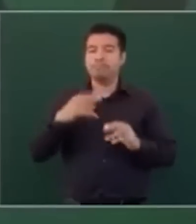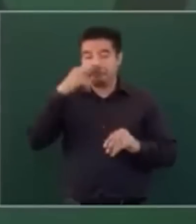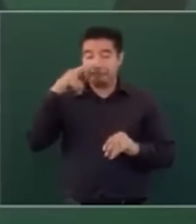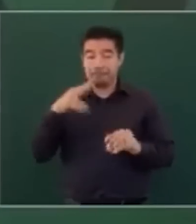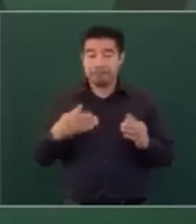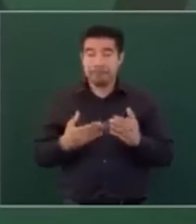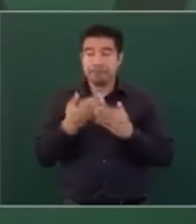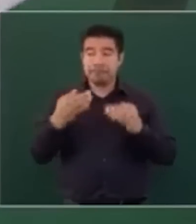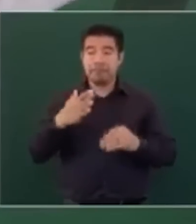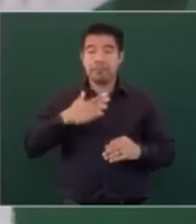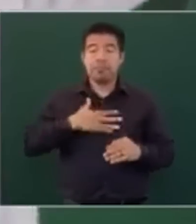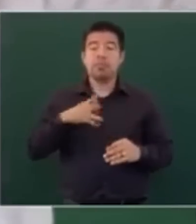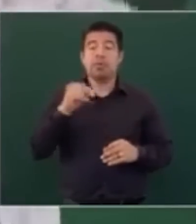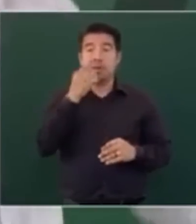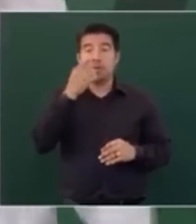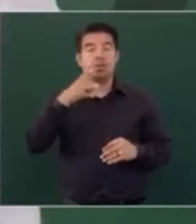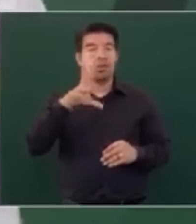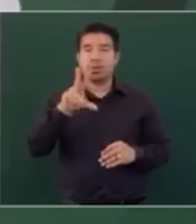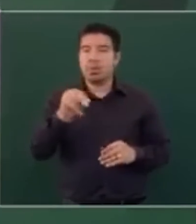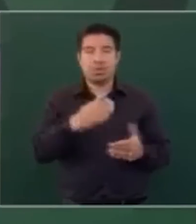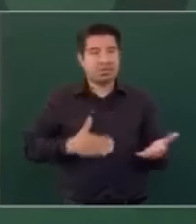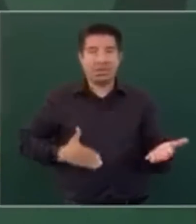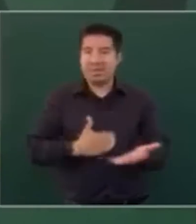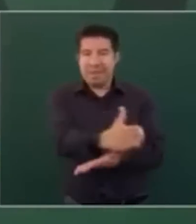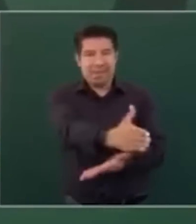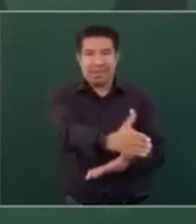no se metan a ese litigio,